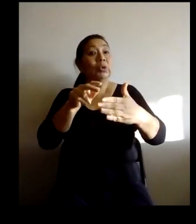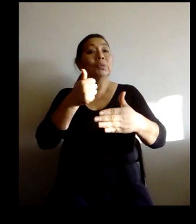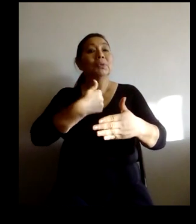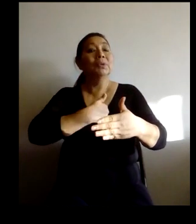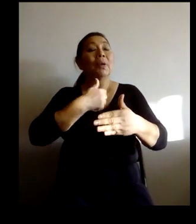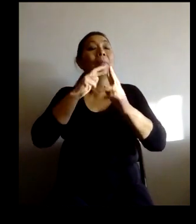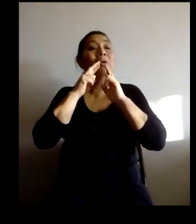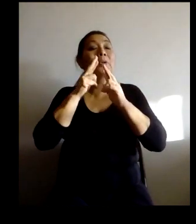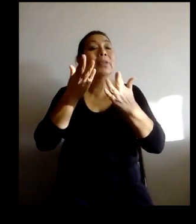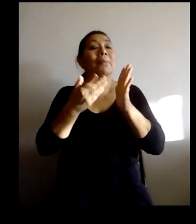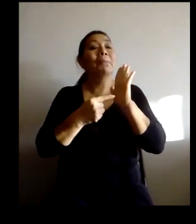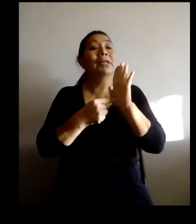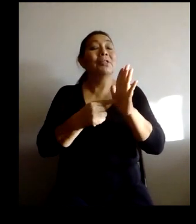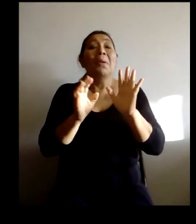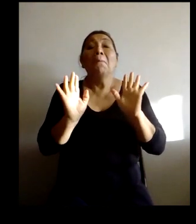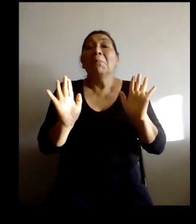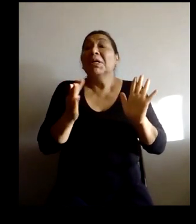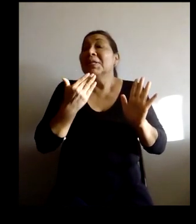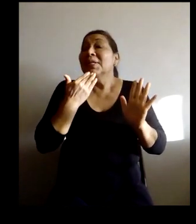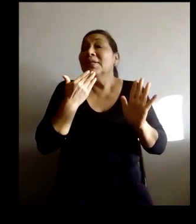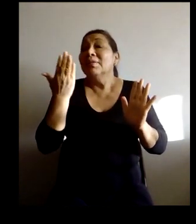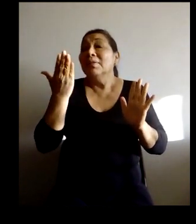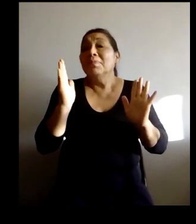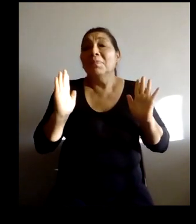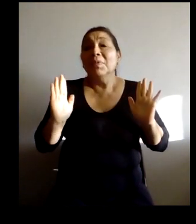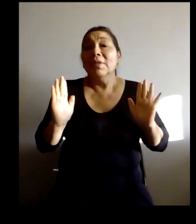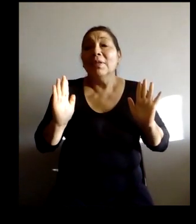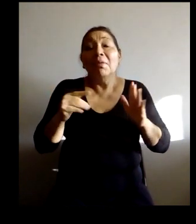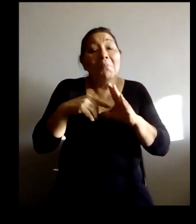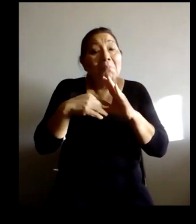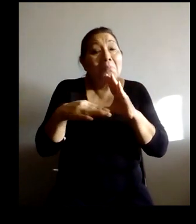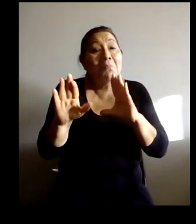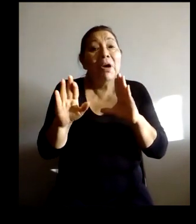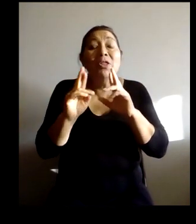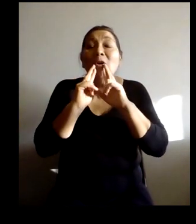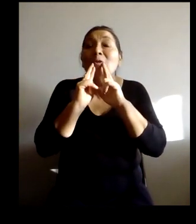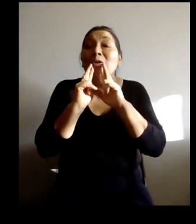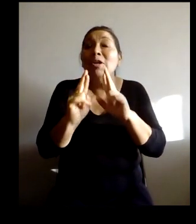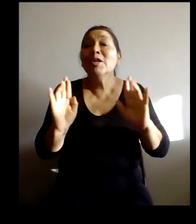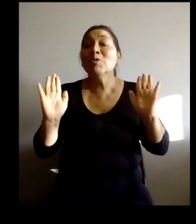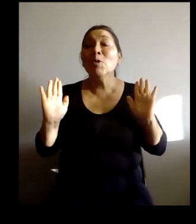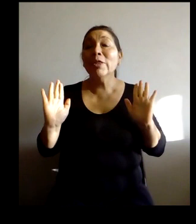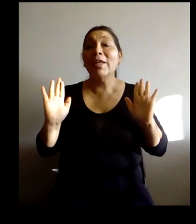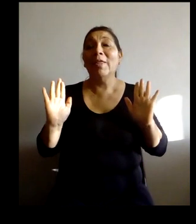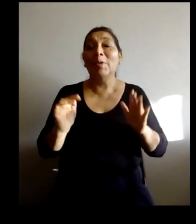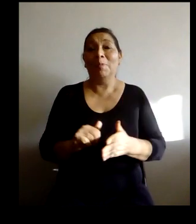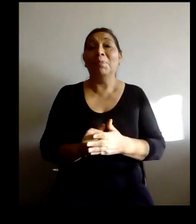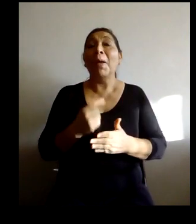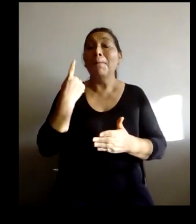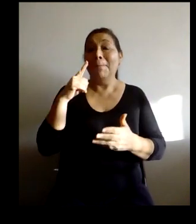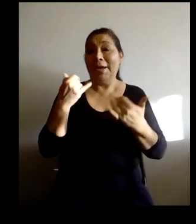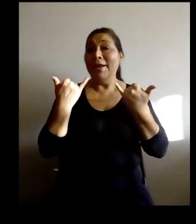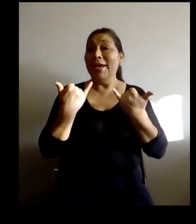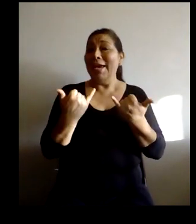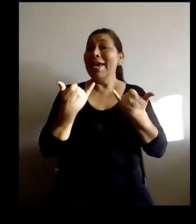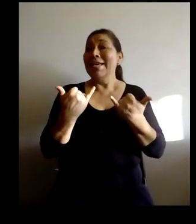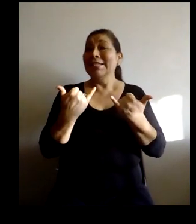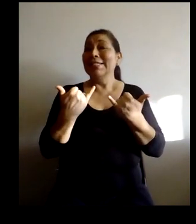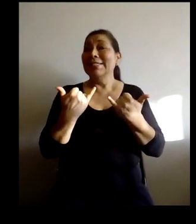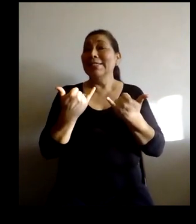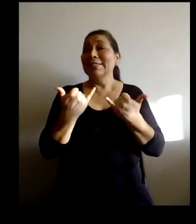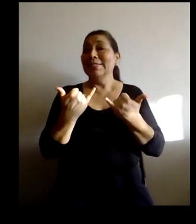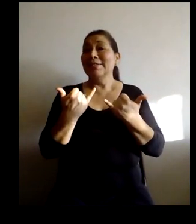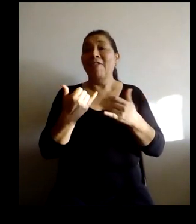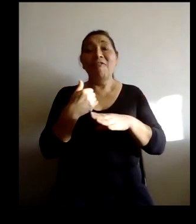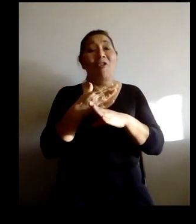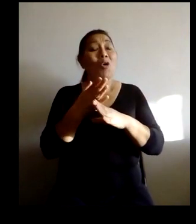su pertinencia para resolver el presente caso. Sea que el demandante arroje un resultado que padece, que